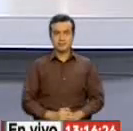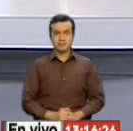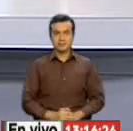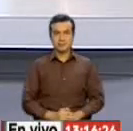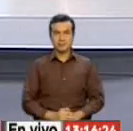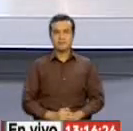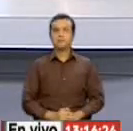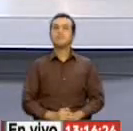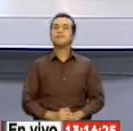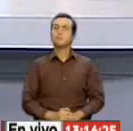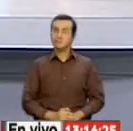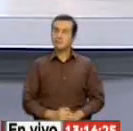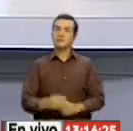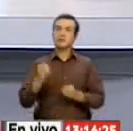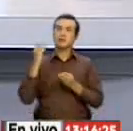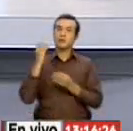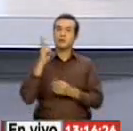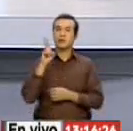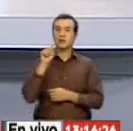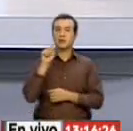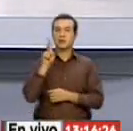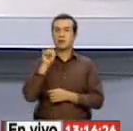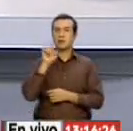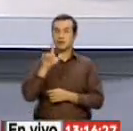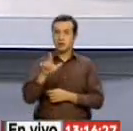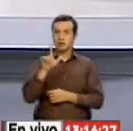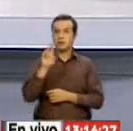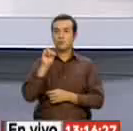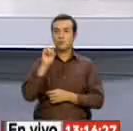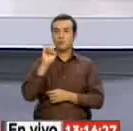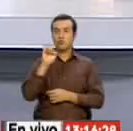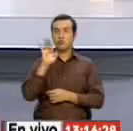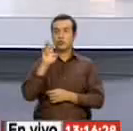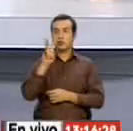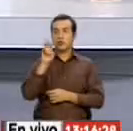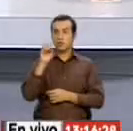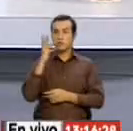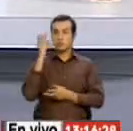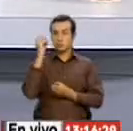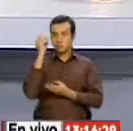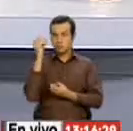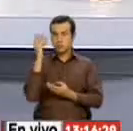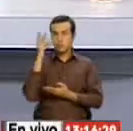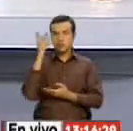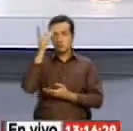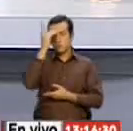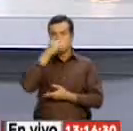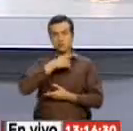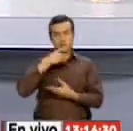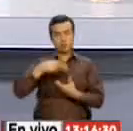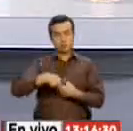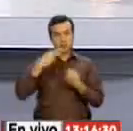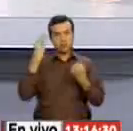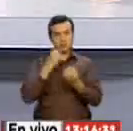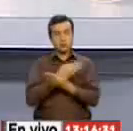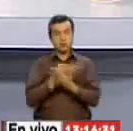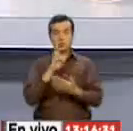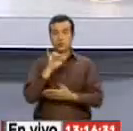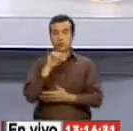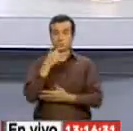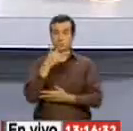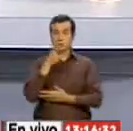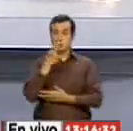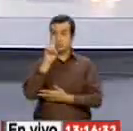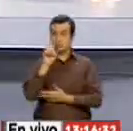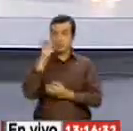Muy bien, ese es el informe de Daniel Montalvo. Allí presentó precisamente la renuncia que la dio a conocer Richard Espinosa